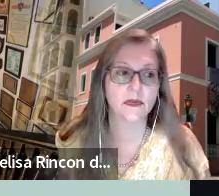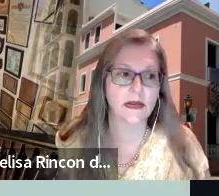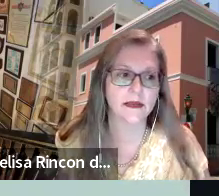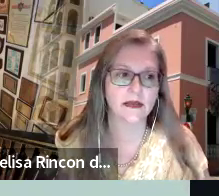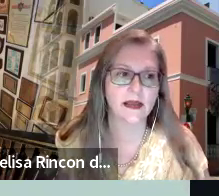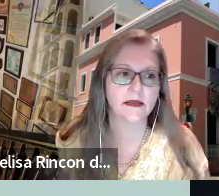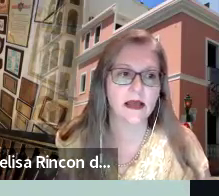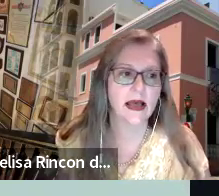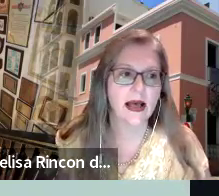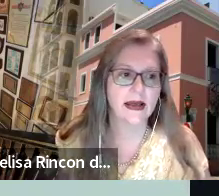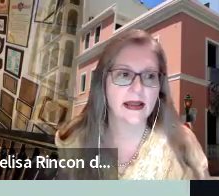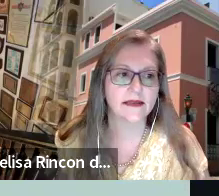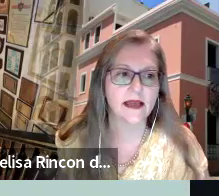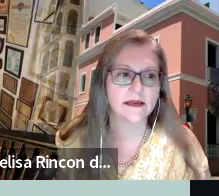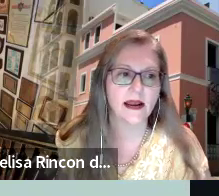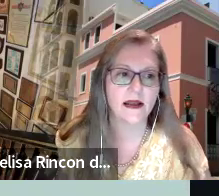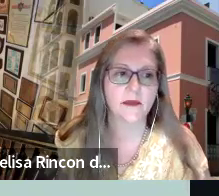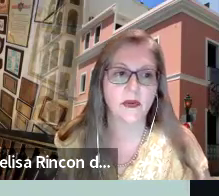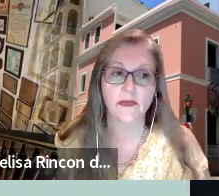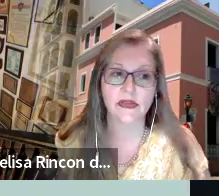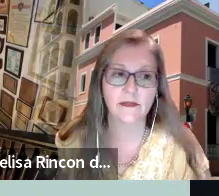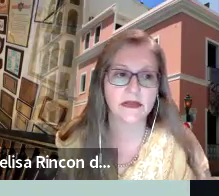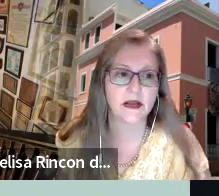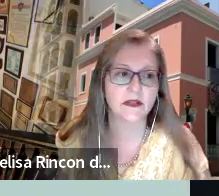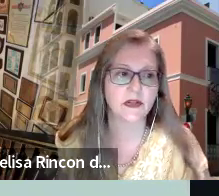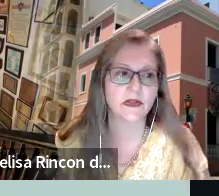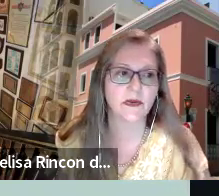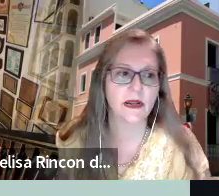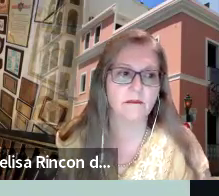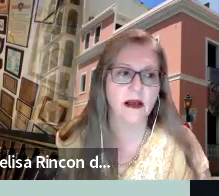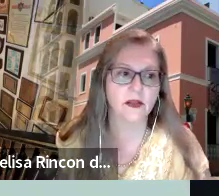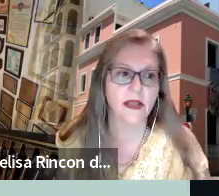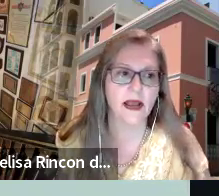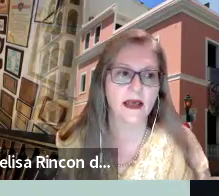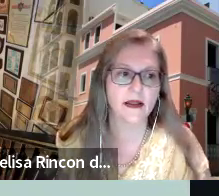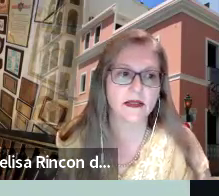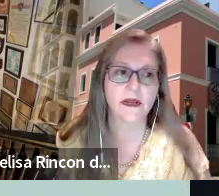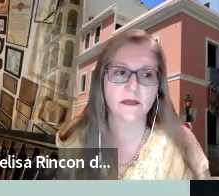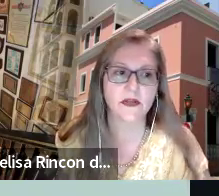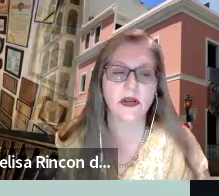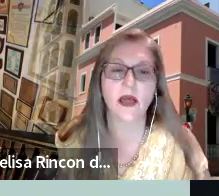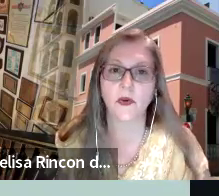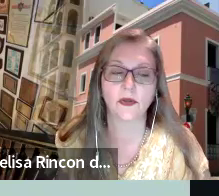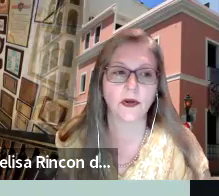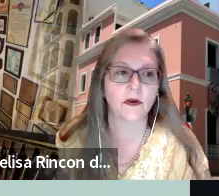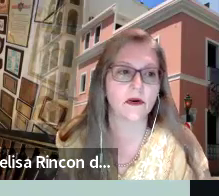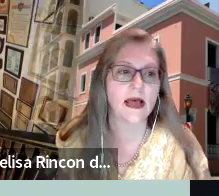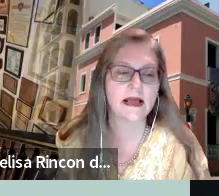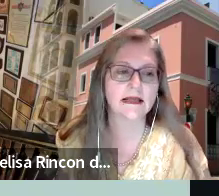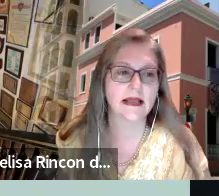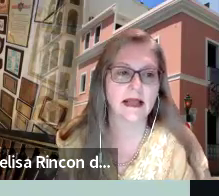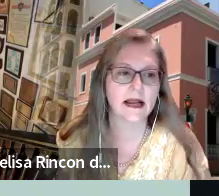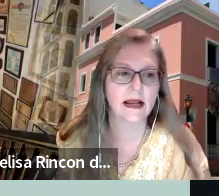desde el 2016. A raíz de esta larga y profusa investigación sobre el impacto de la Guerra Civil Española en Puerto